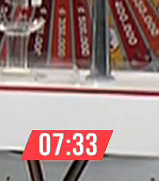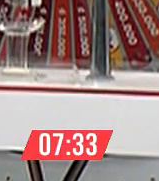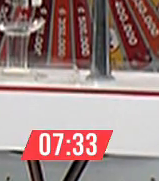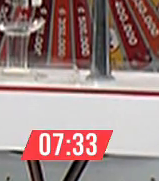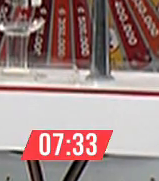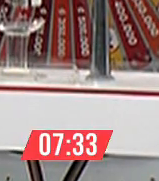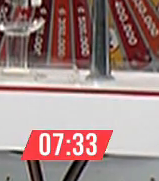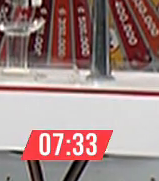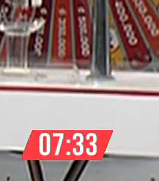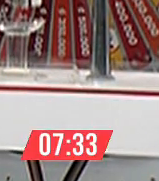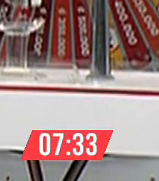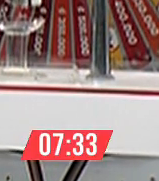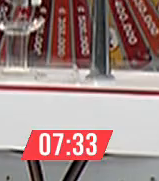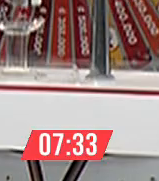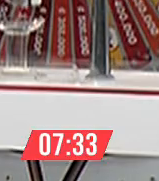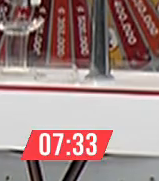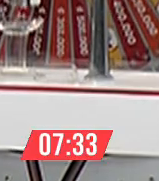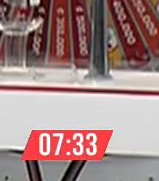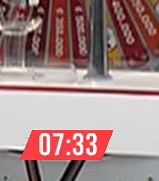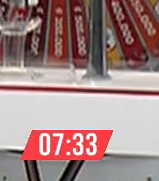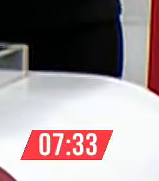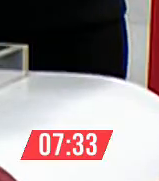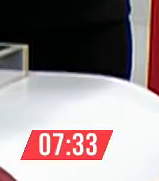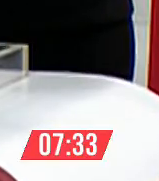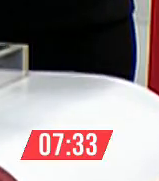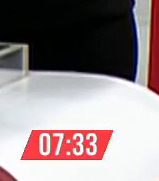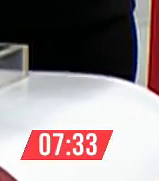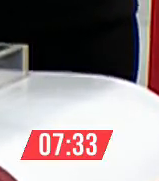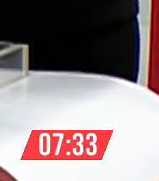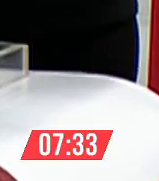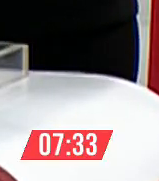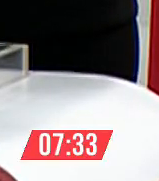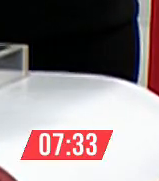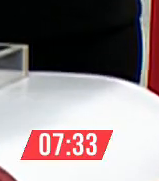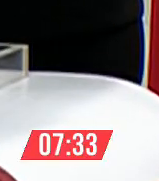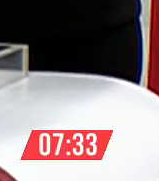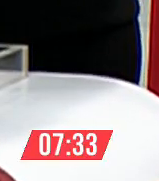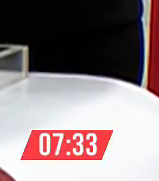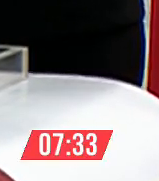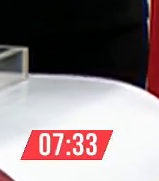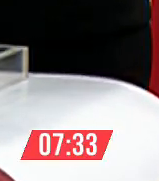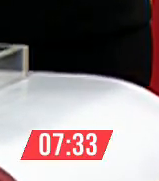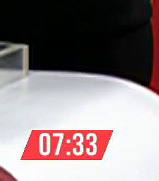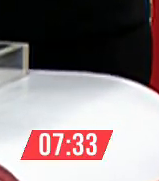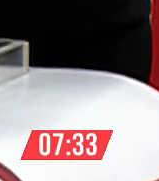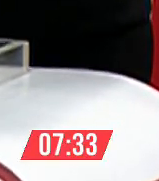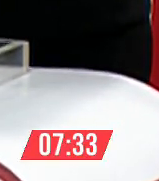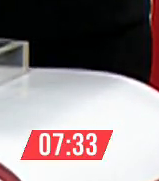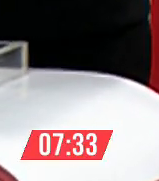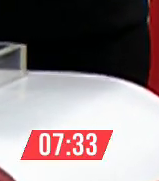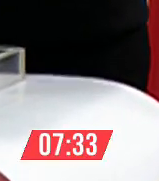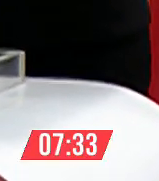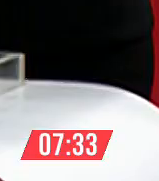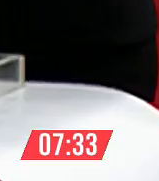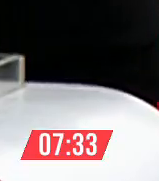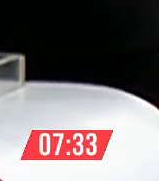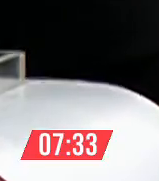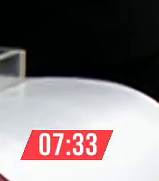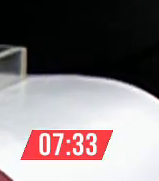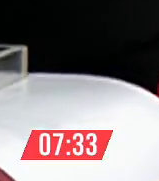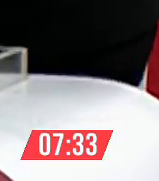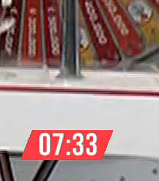la tómbola sola. Vamos a revisar la tómbola que está vacía para que ustedes la puedan verificar. Selector libre y